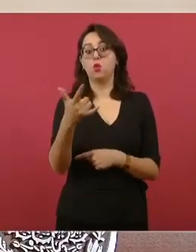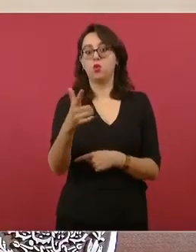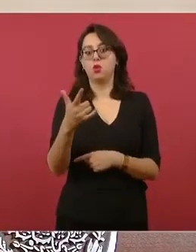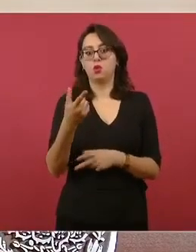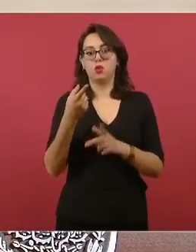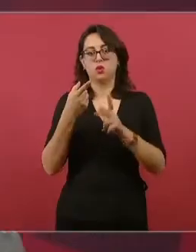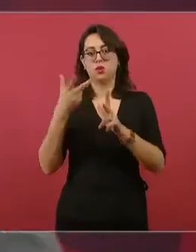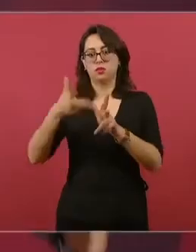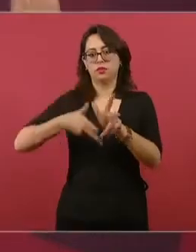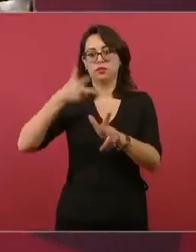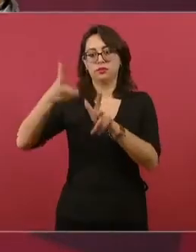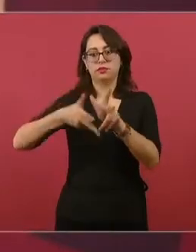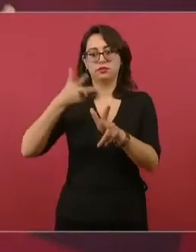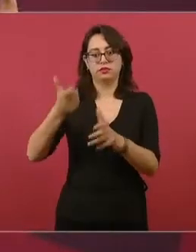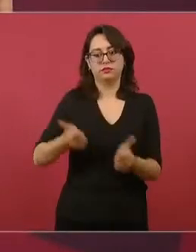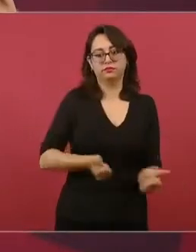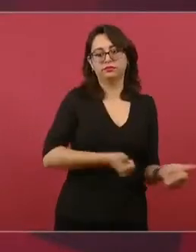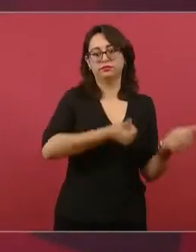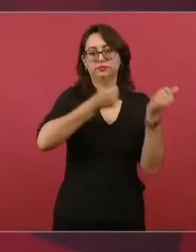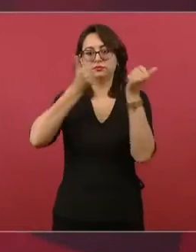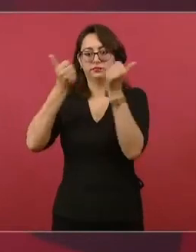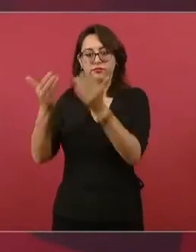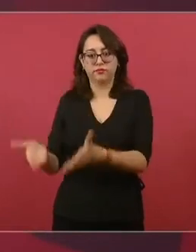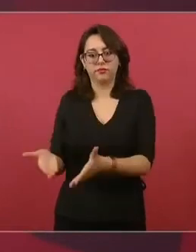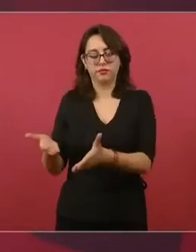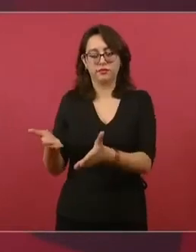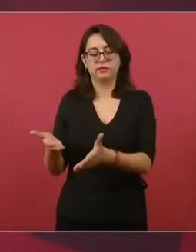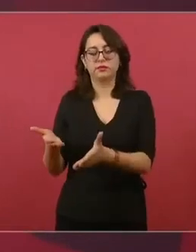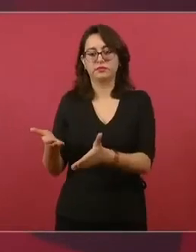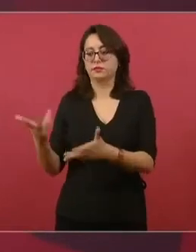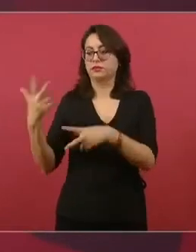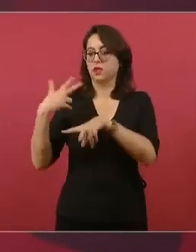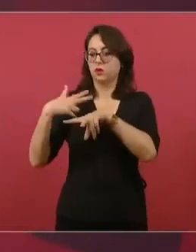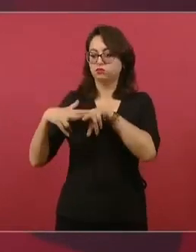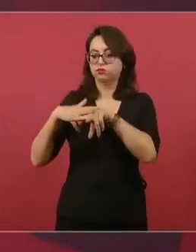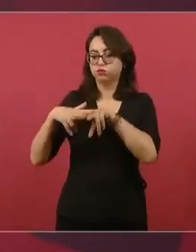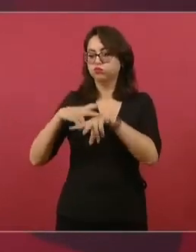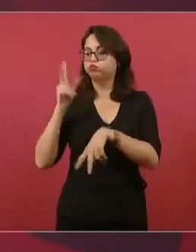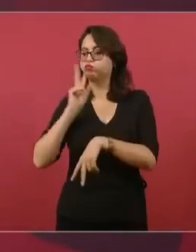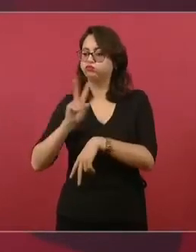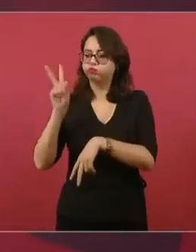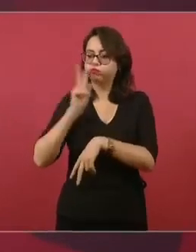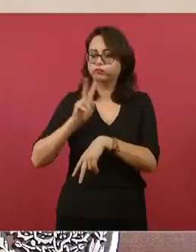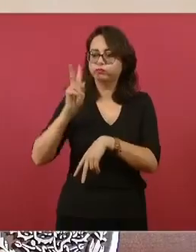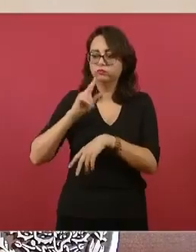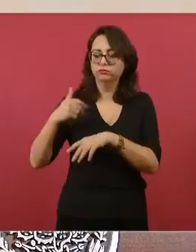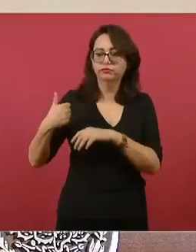y en julio va a estar confinada, terminada